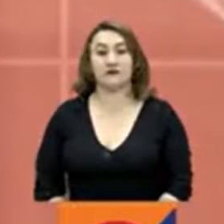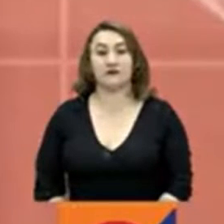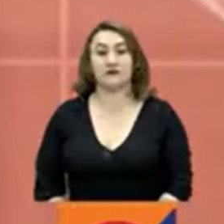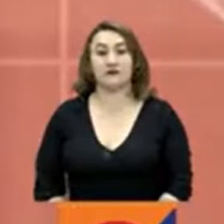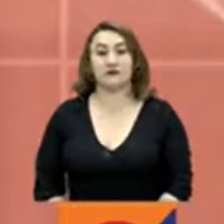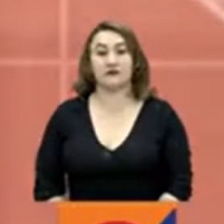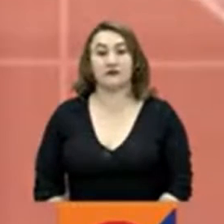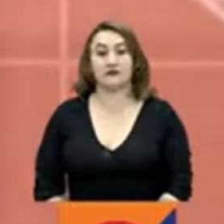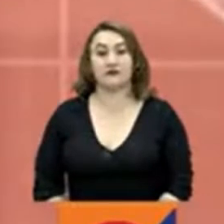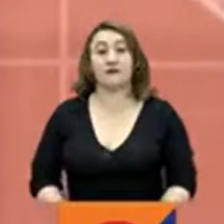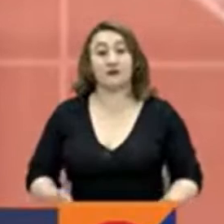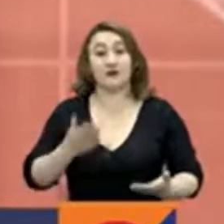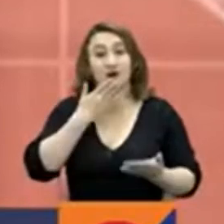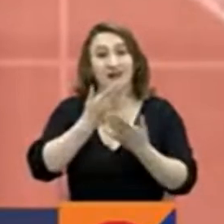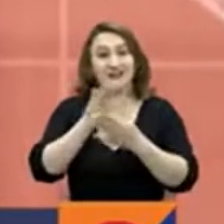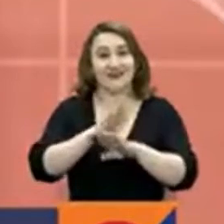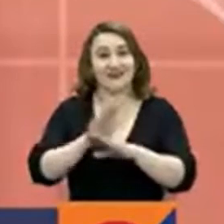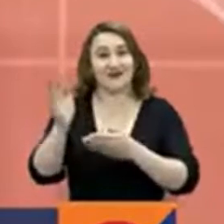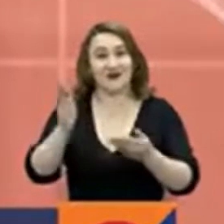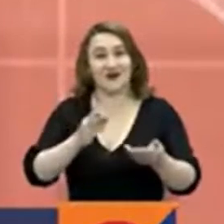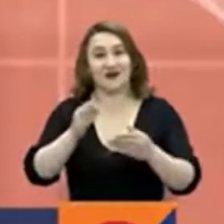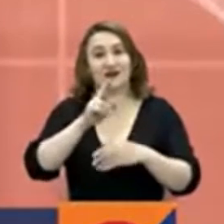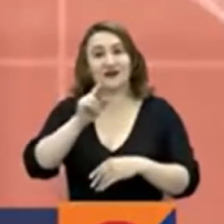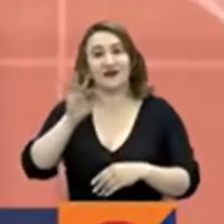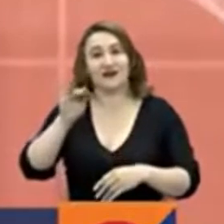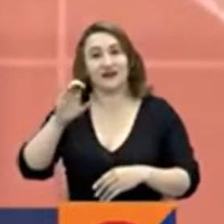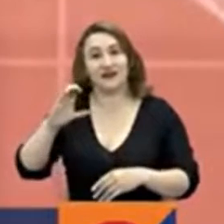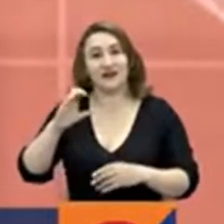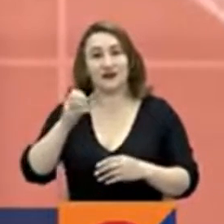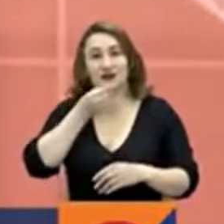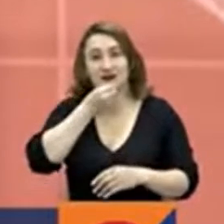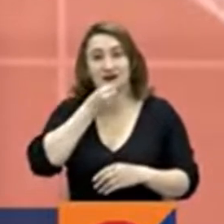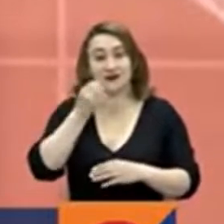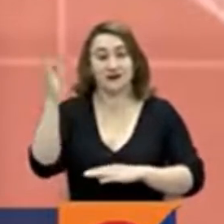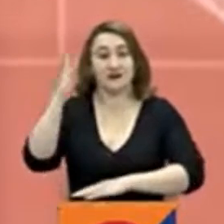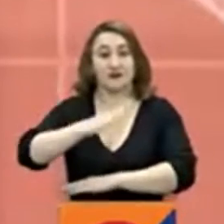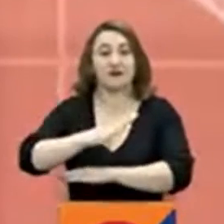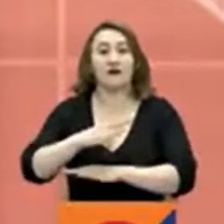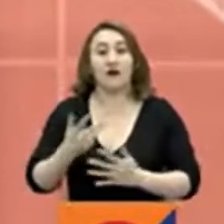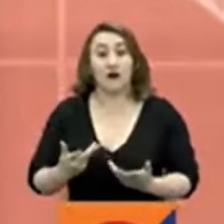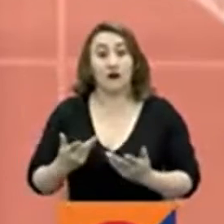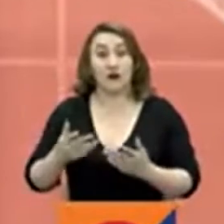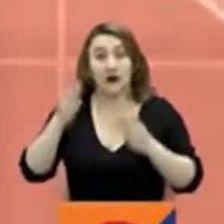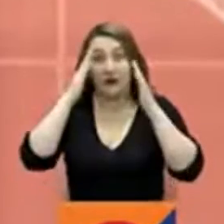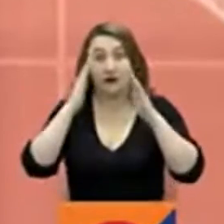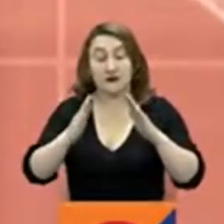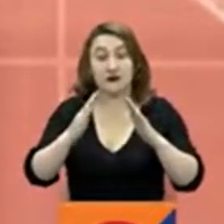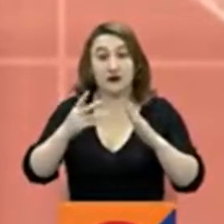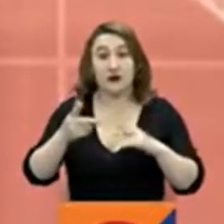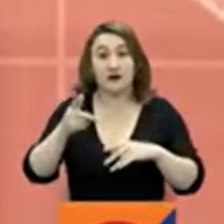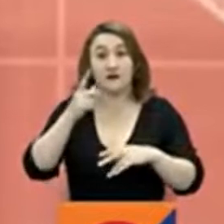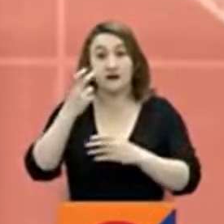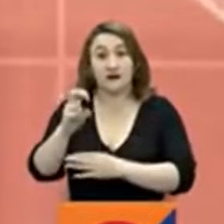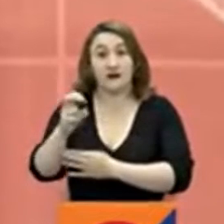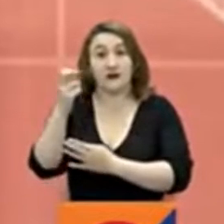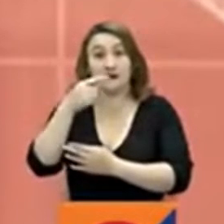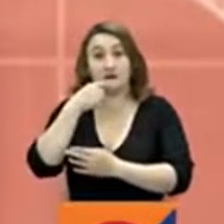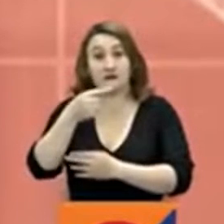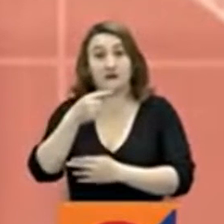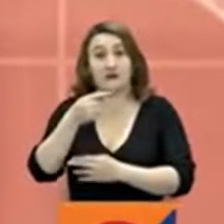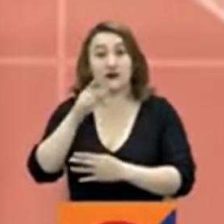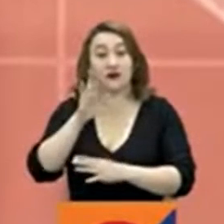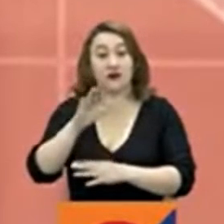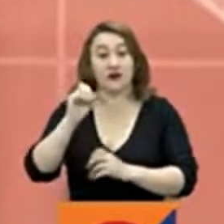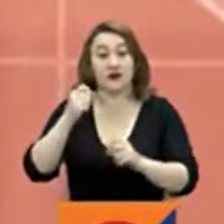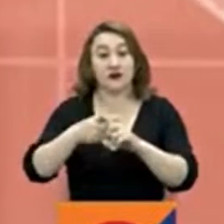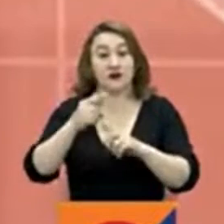Buenas tardes, bienvenidos a RTVC Noticias del Mediodía. Mucha atención que la Fiscalía anunció que imputará cargos al exgobernador